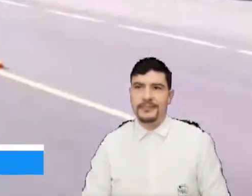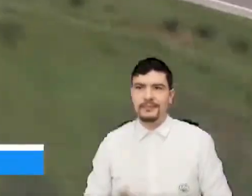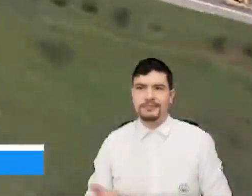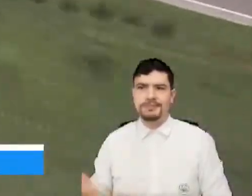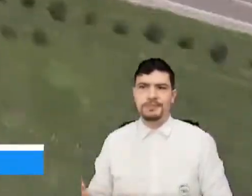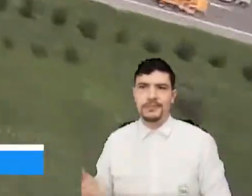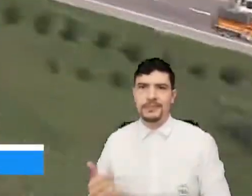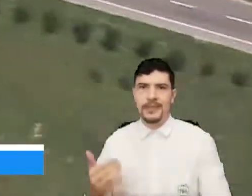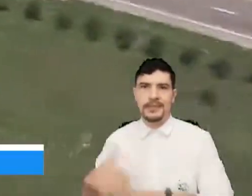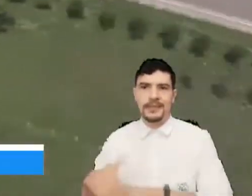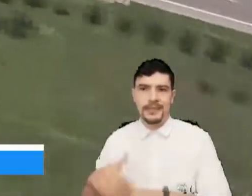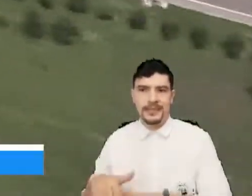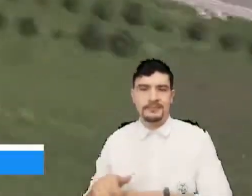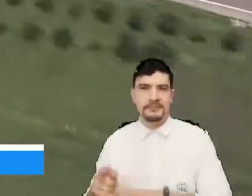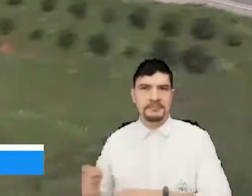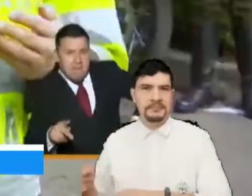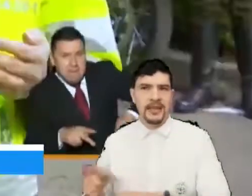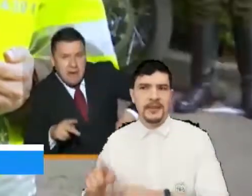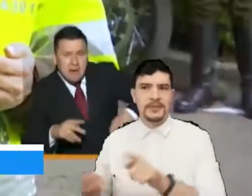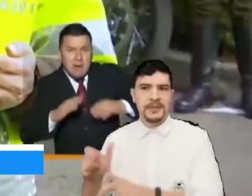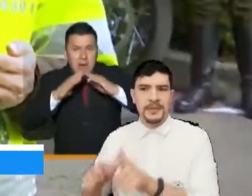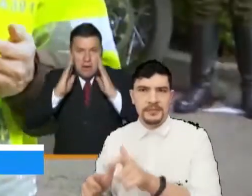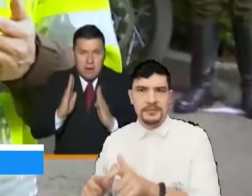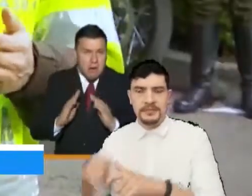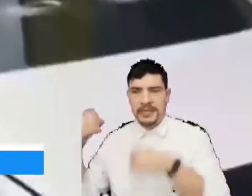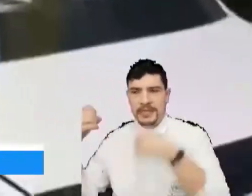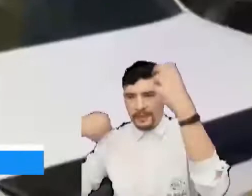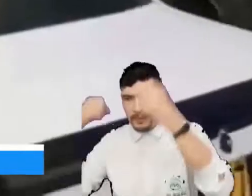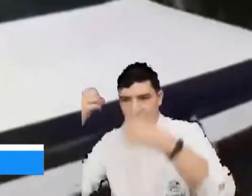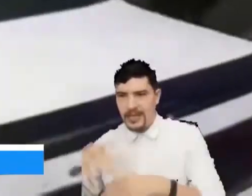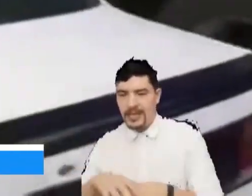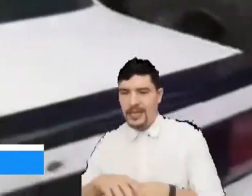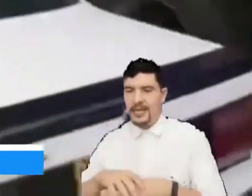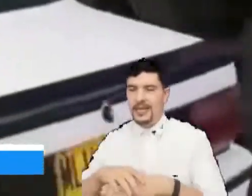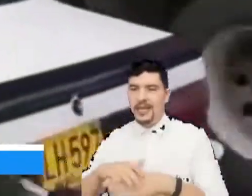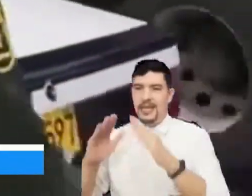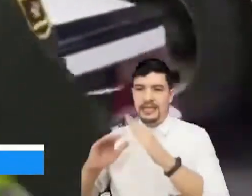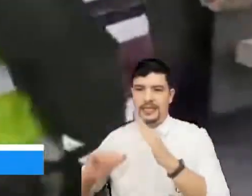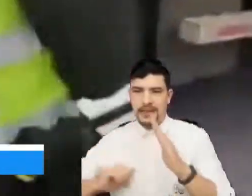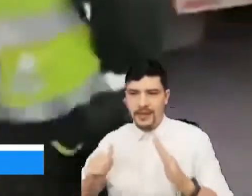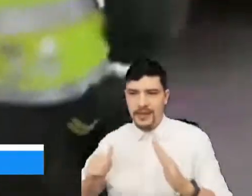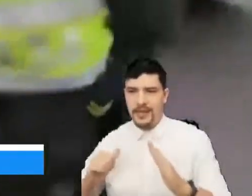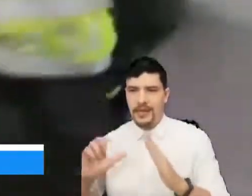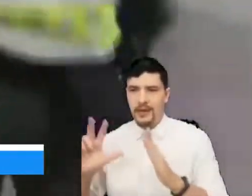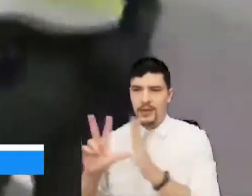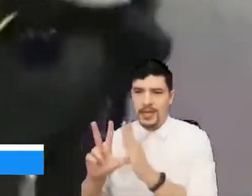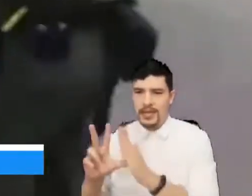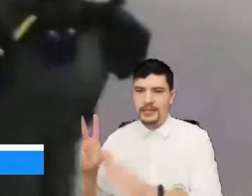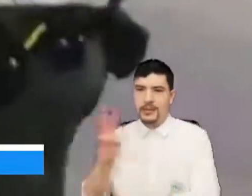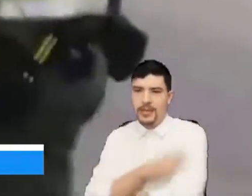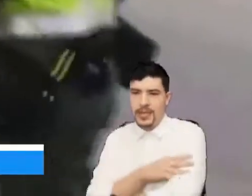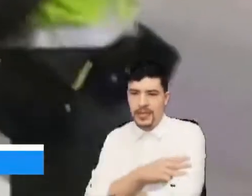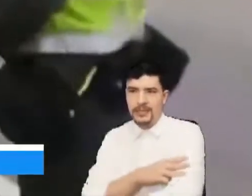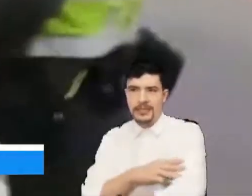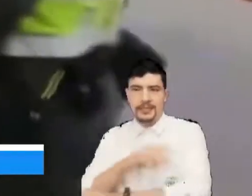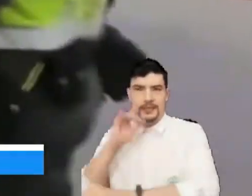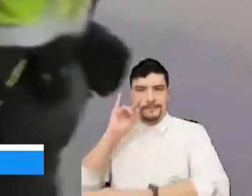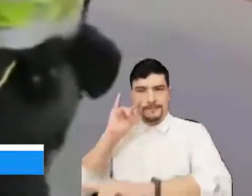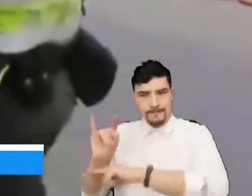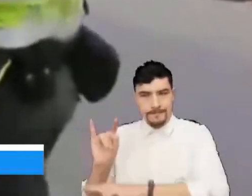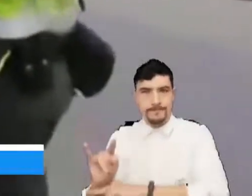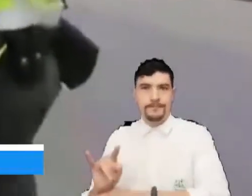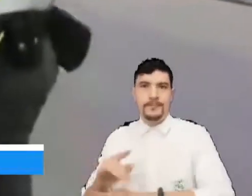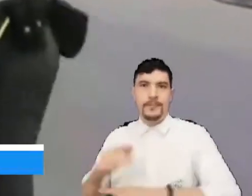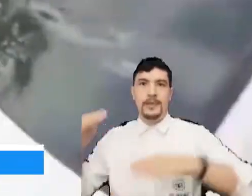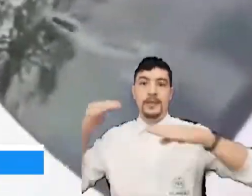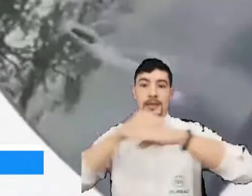bares, discotecas, billares, casas de lenocinio y moteles. Las vías también contarán con diferentes puntos de control en toda Colombia.